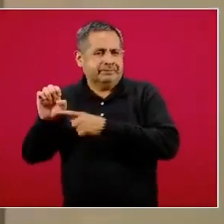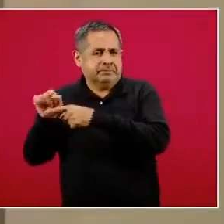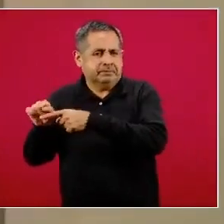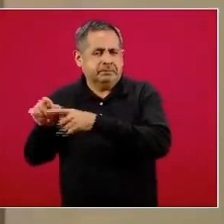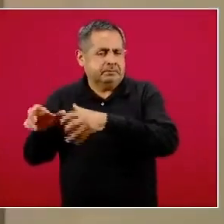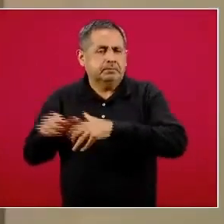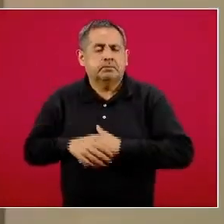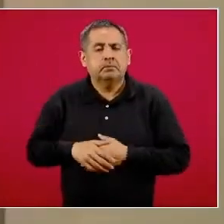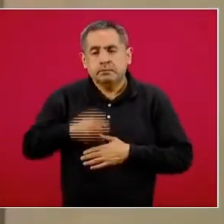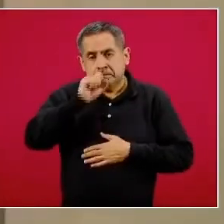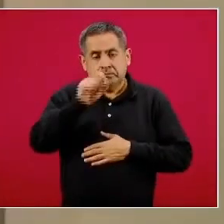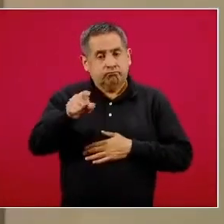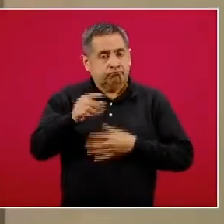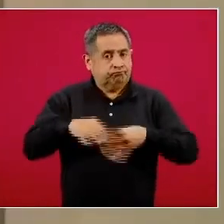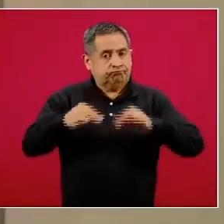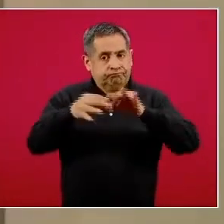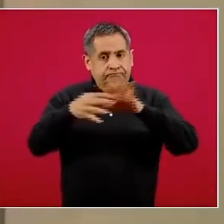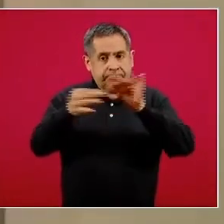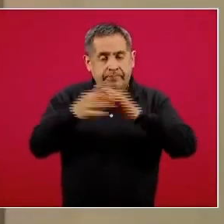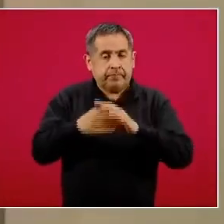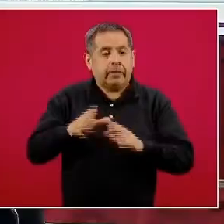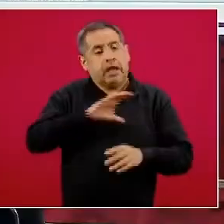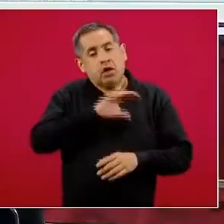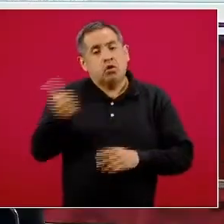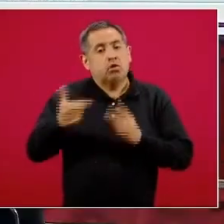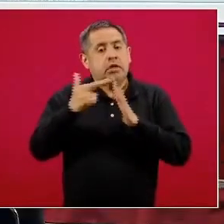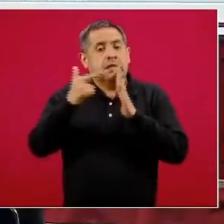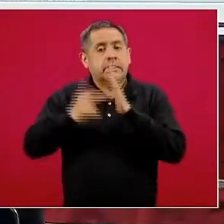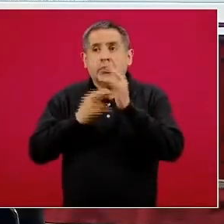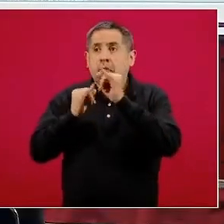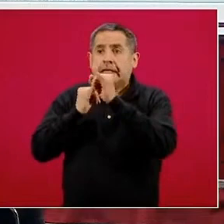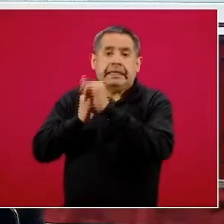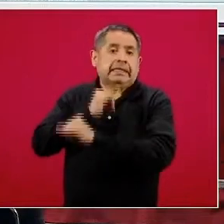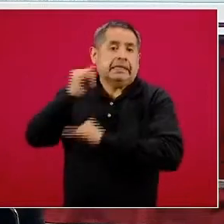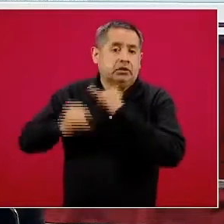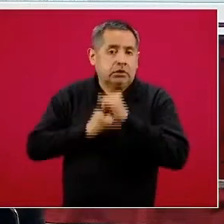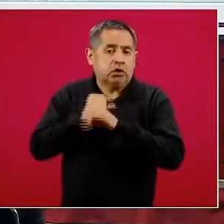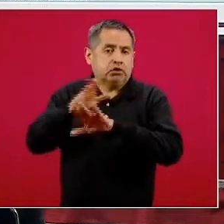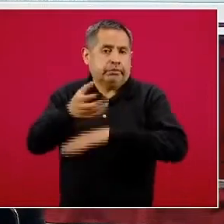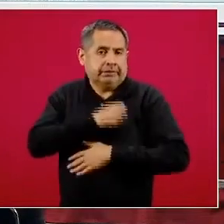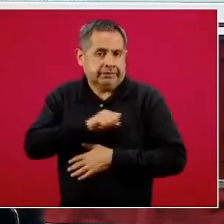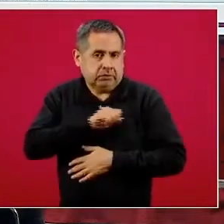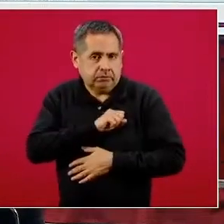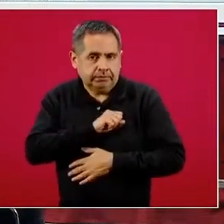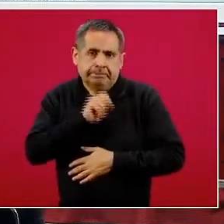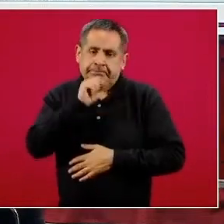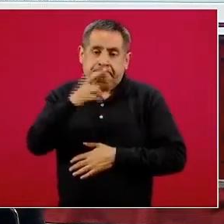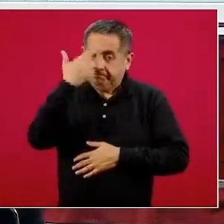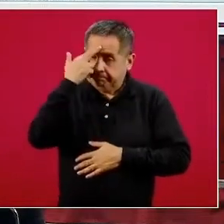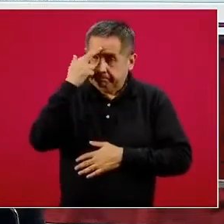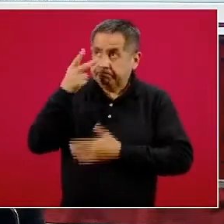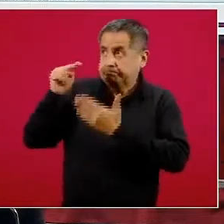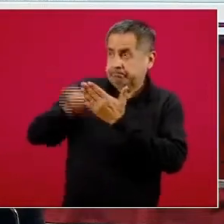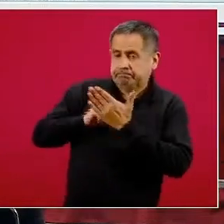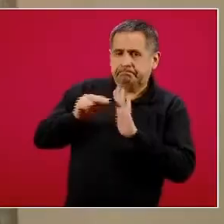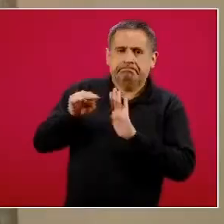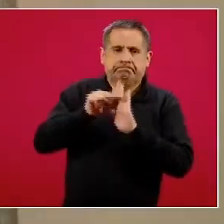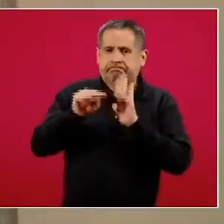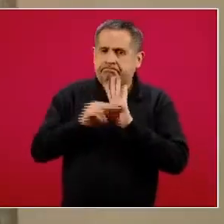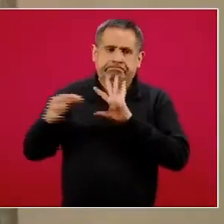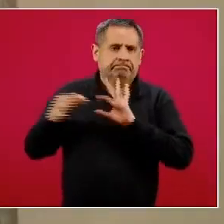es importante mencionar al Reglamento Sanitario Internacional, que como bien saben, pues es un marco normativo